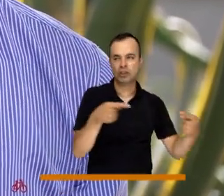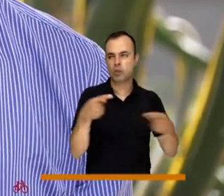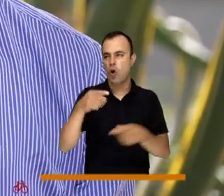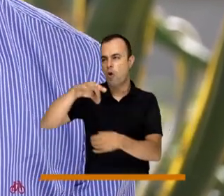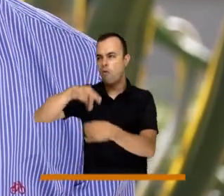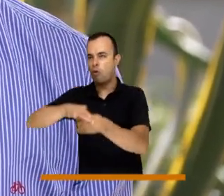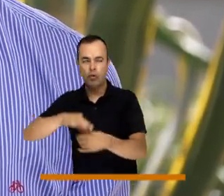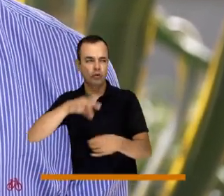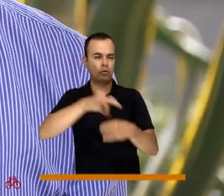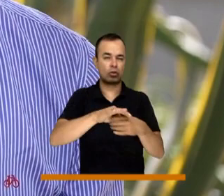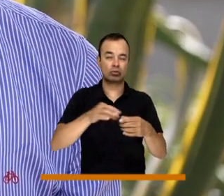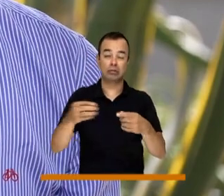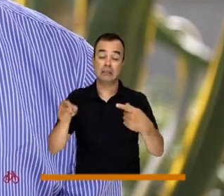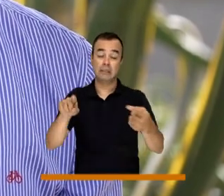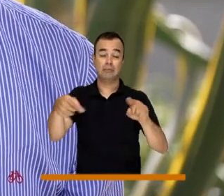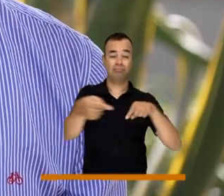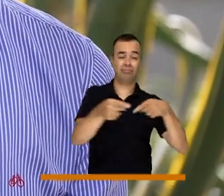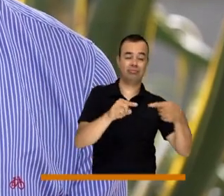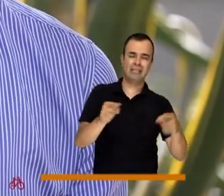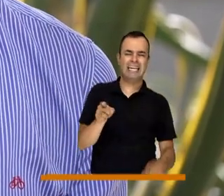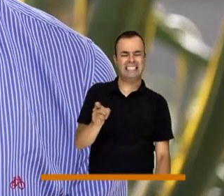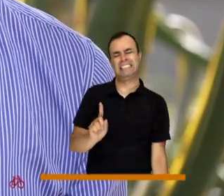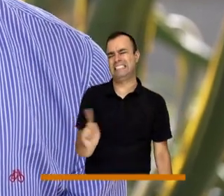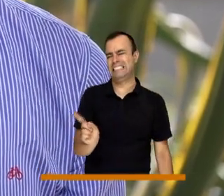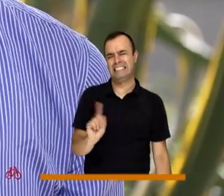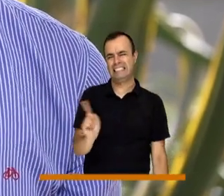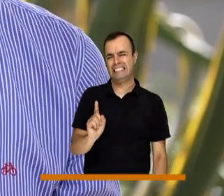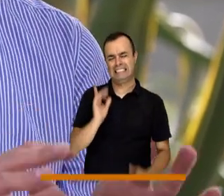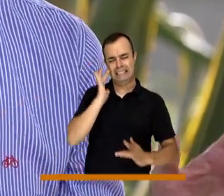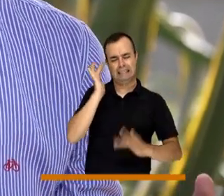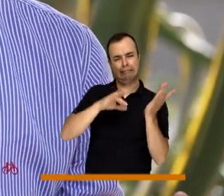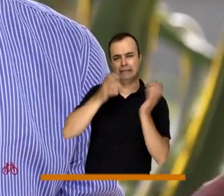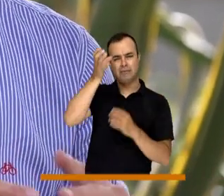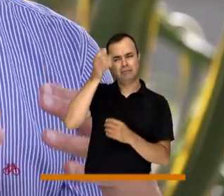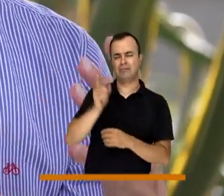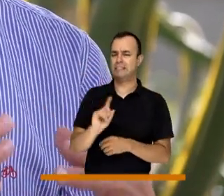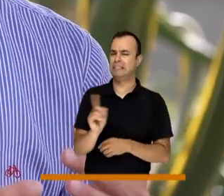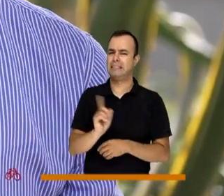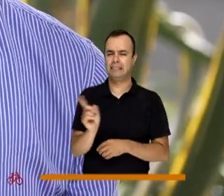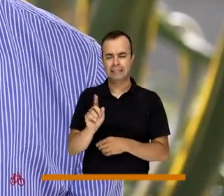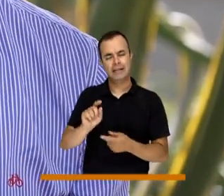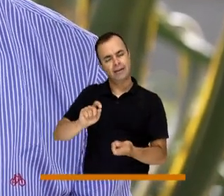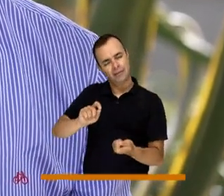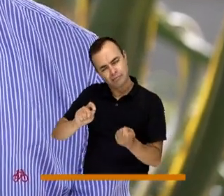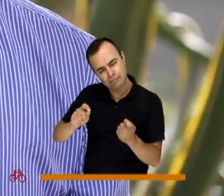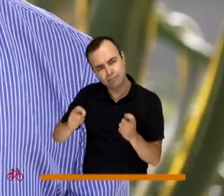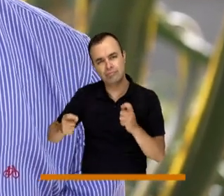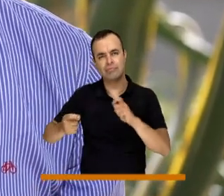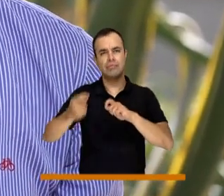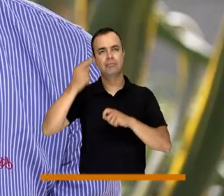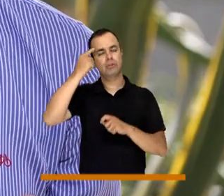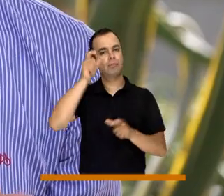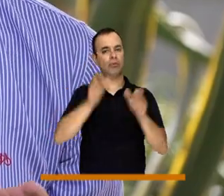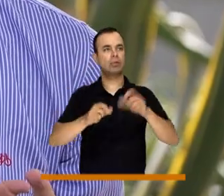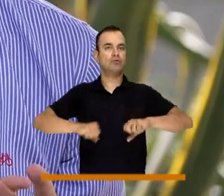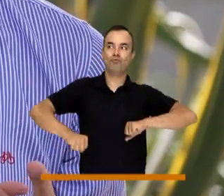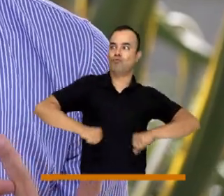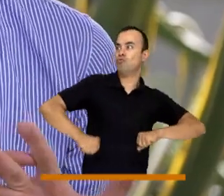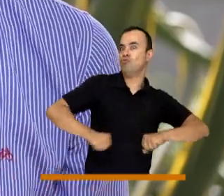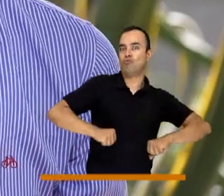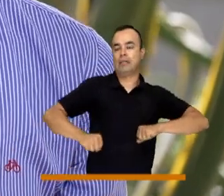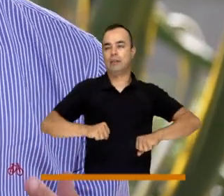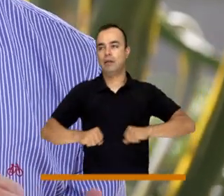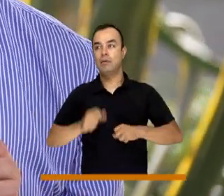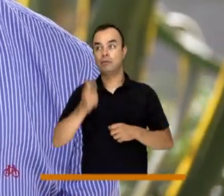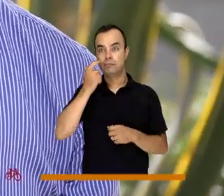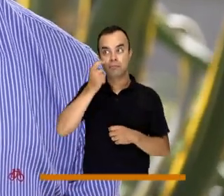veces se volvió pues ya una guerra salvaje entre un montón de bandos que hay que empezar a transformar, y sobre todo empecemos a ver